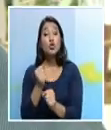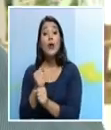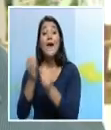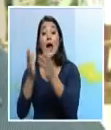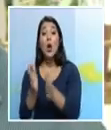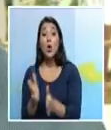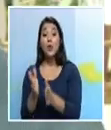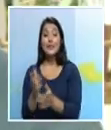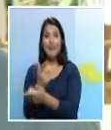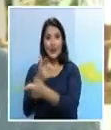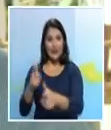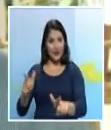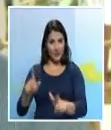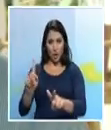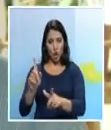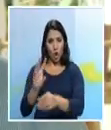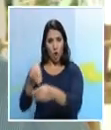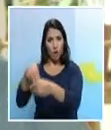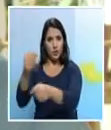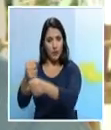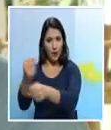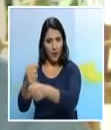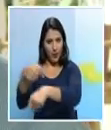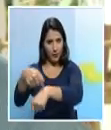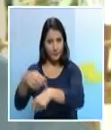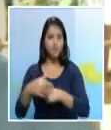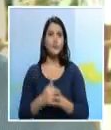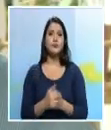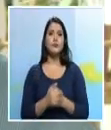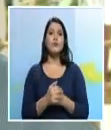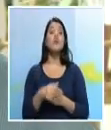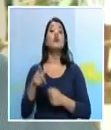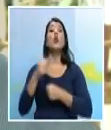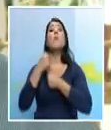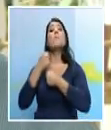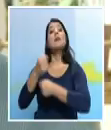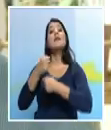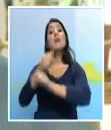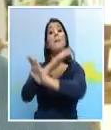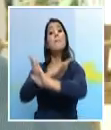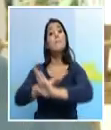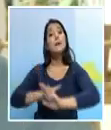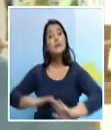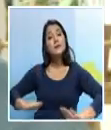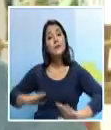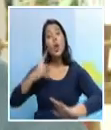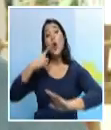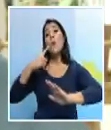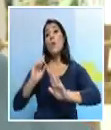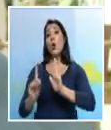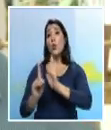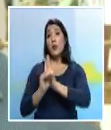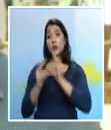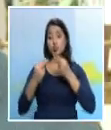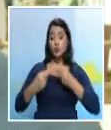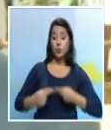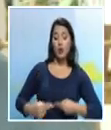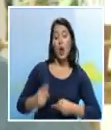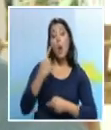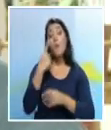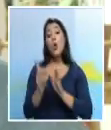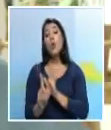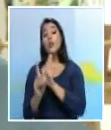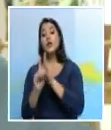manifestación pacífica por derechos humanos, por el derecho a la salud, por el derecho